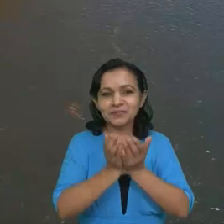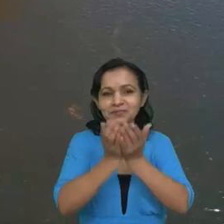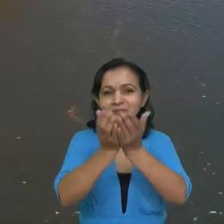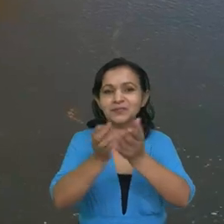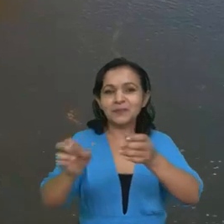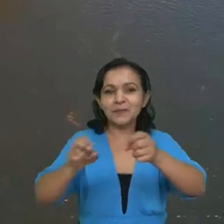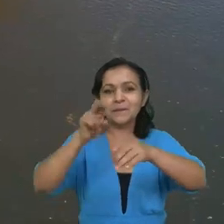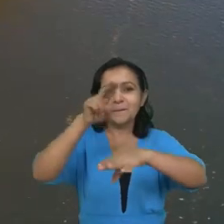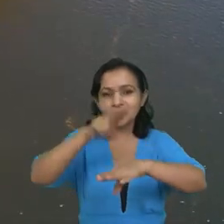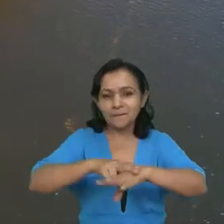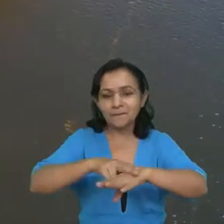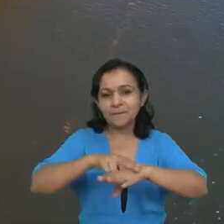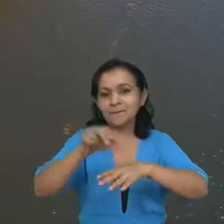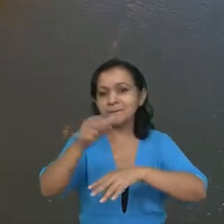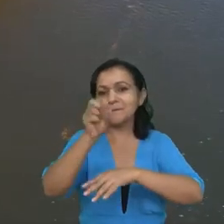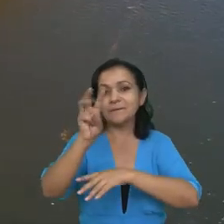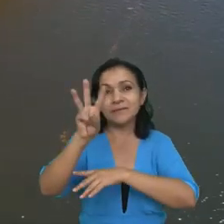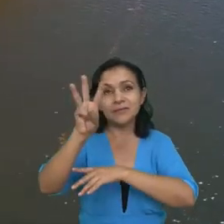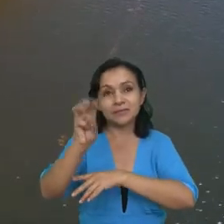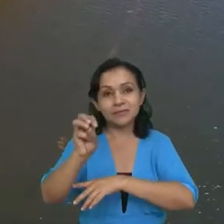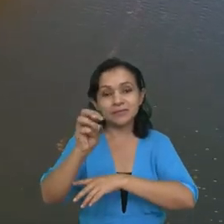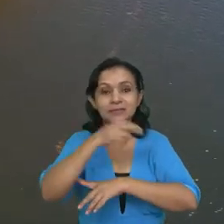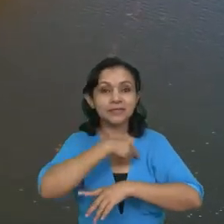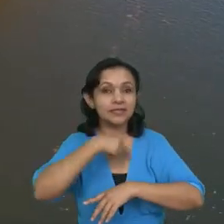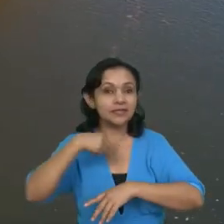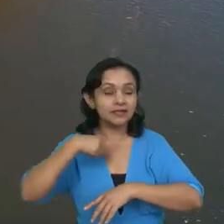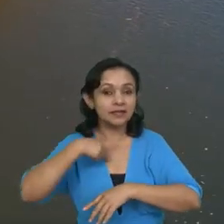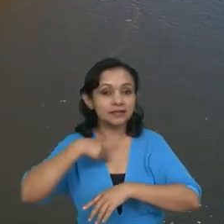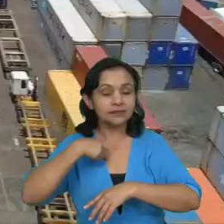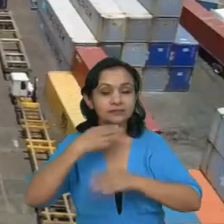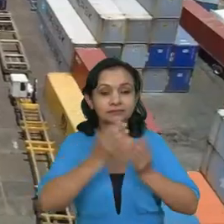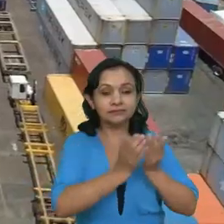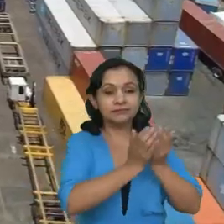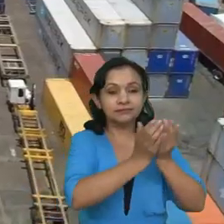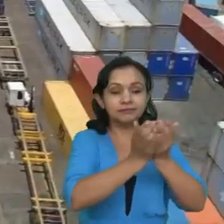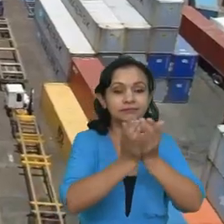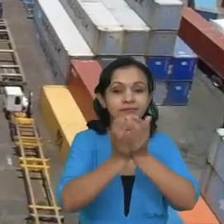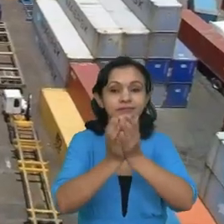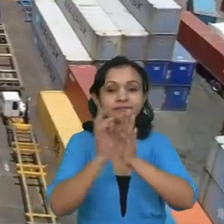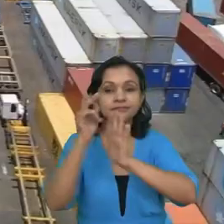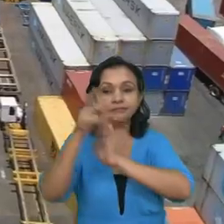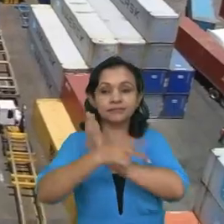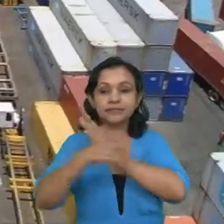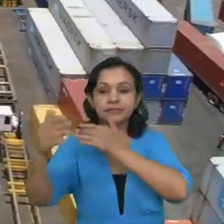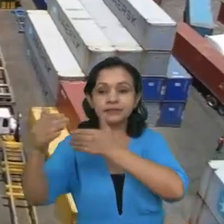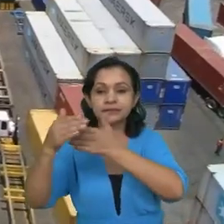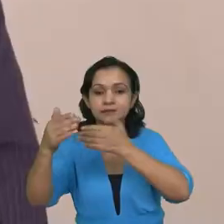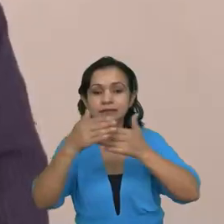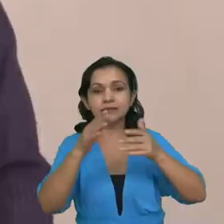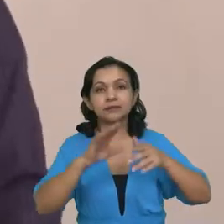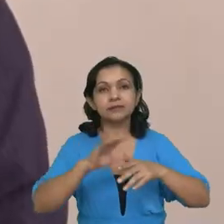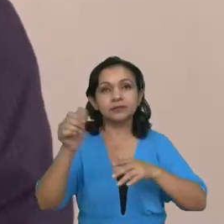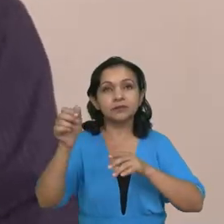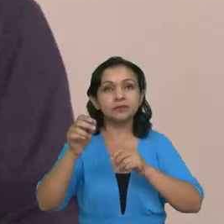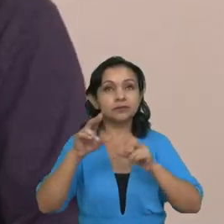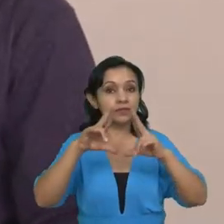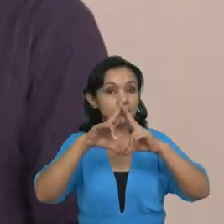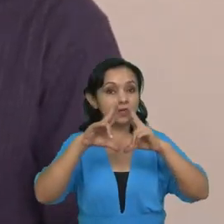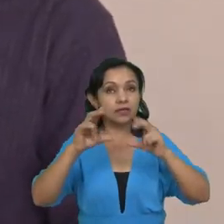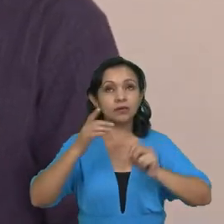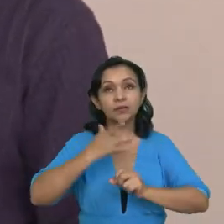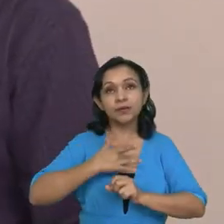el otro 30 se realiza a través de los puertos de los países de la región osea que nicaragua necesita